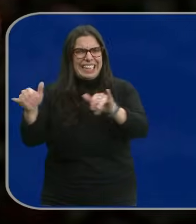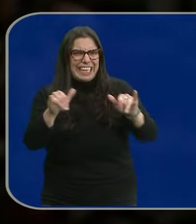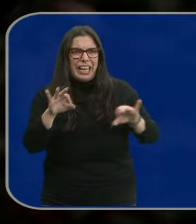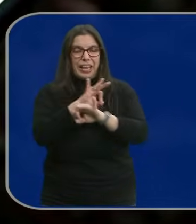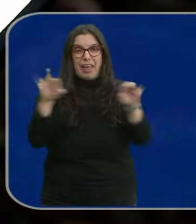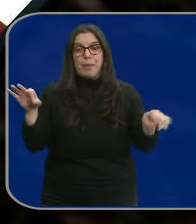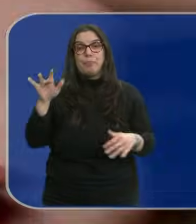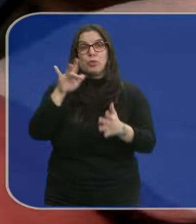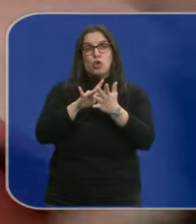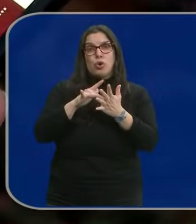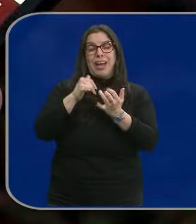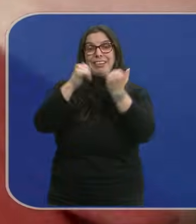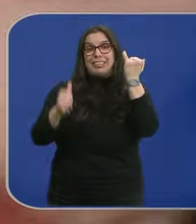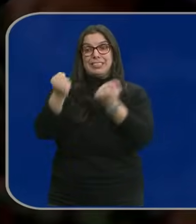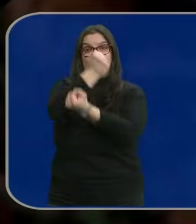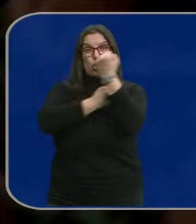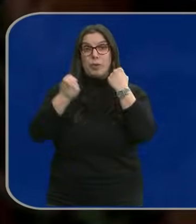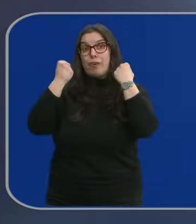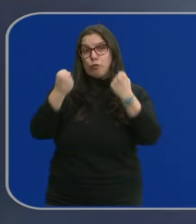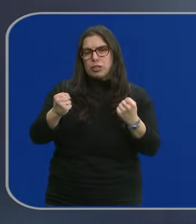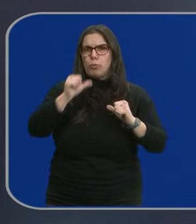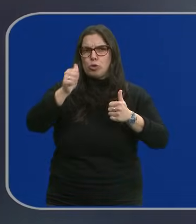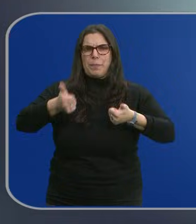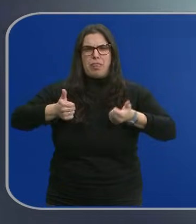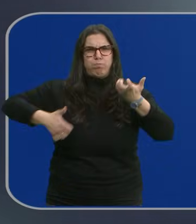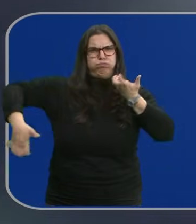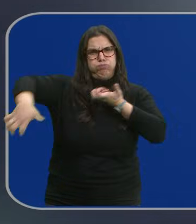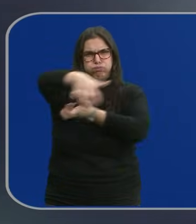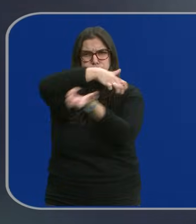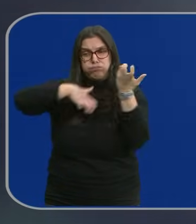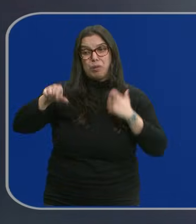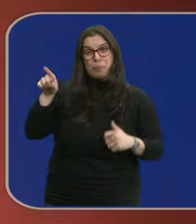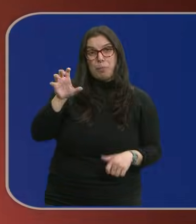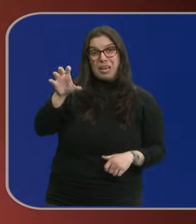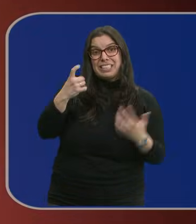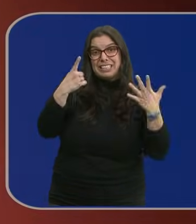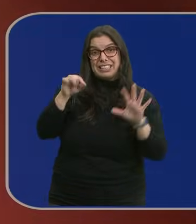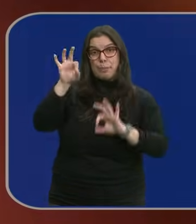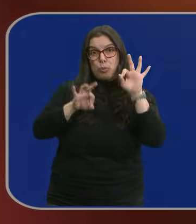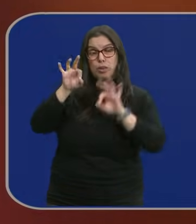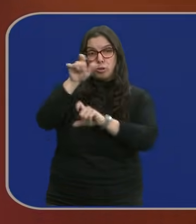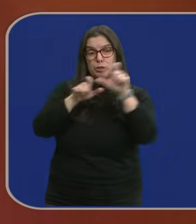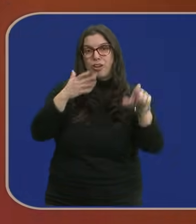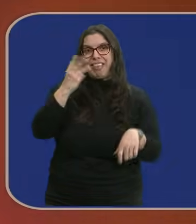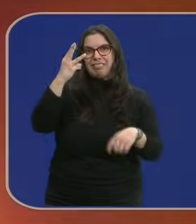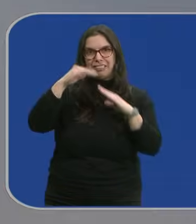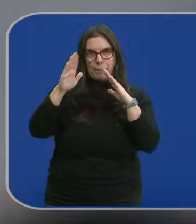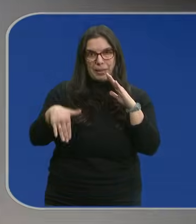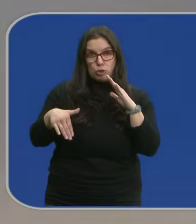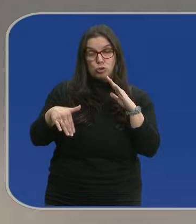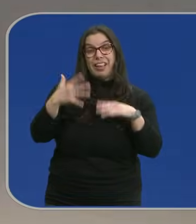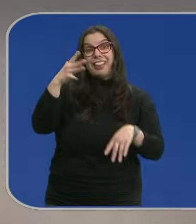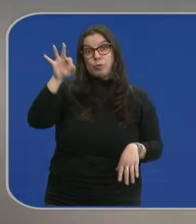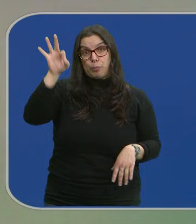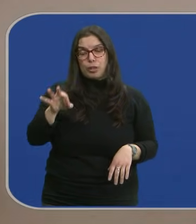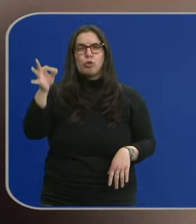crisis económica ha contribuido a encender el descontento en un país en el que más del 60% de la población tiene menos de 30 años y la